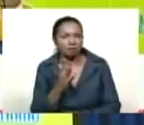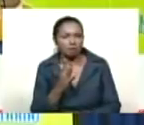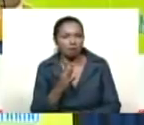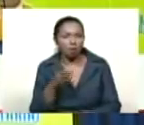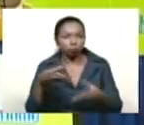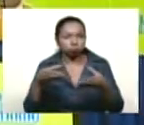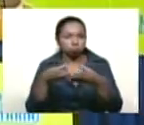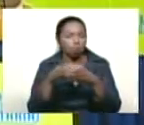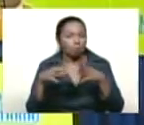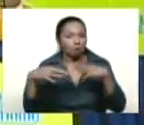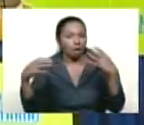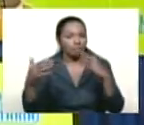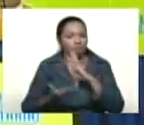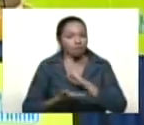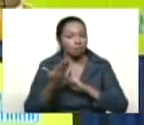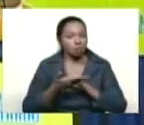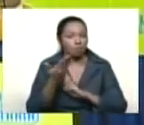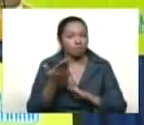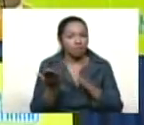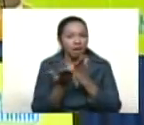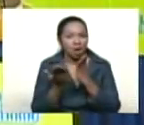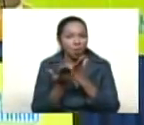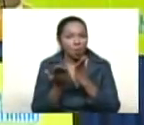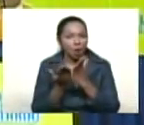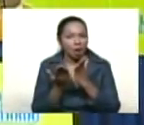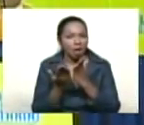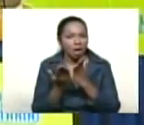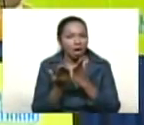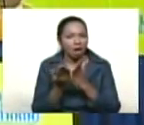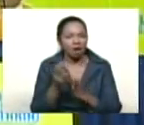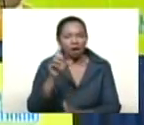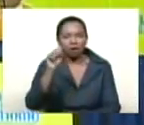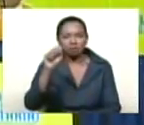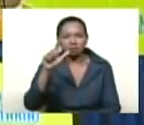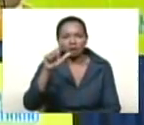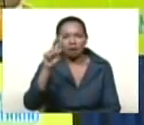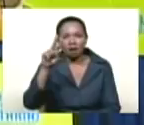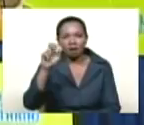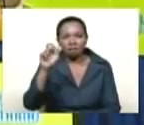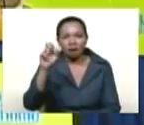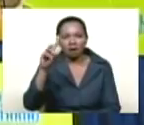un grupo grande, importante, en la escuela Salvador Allende.